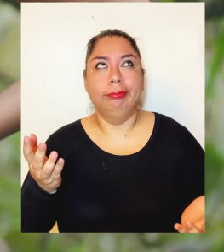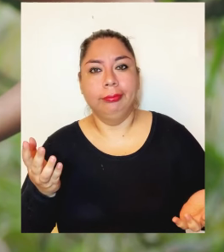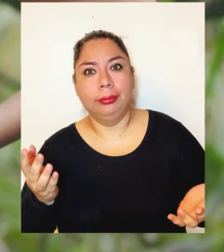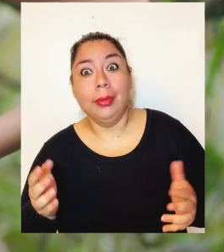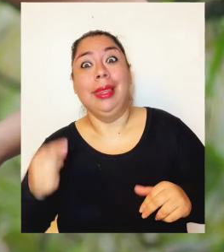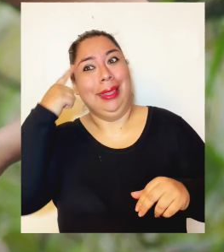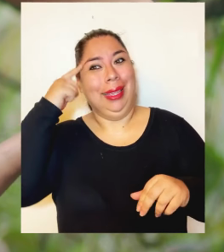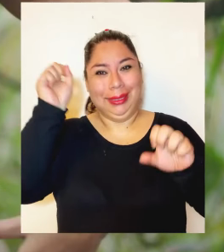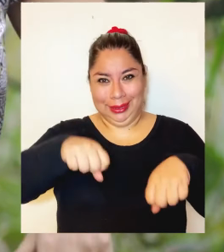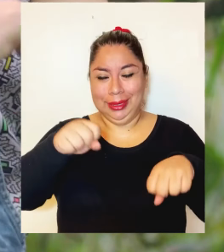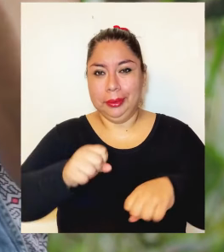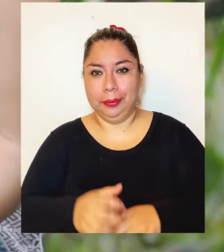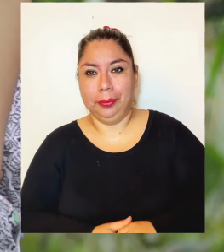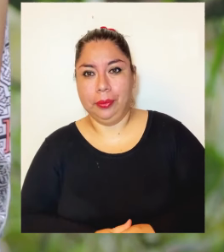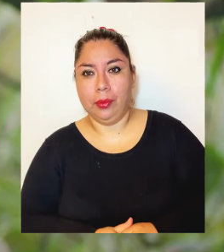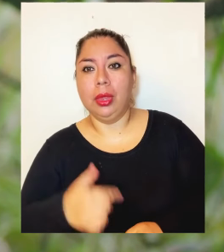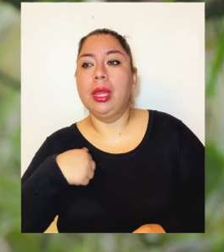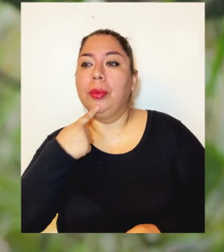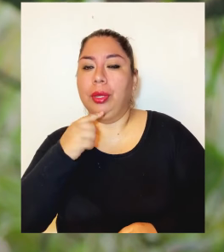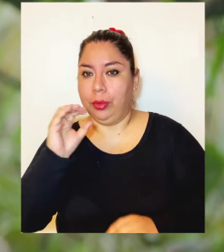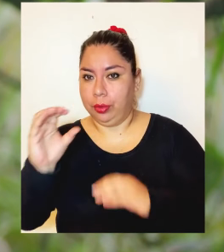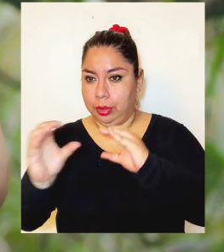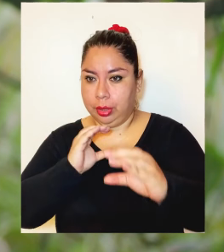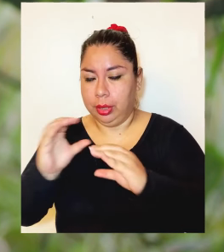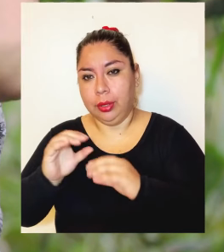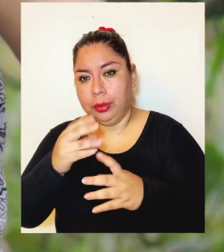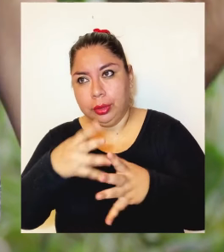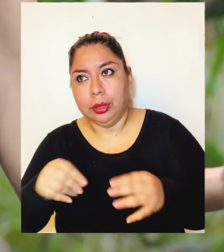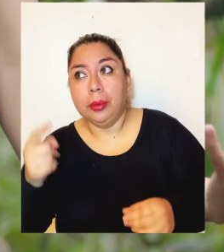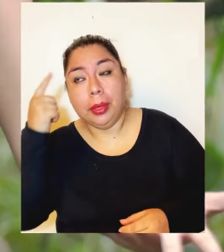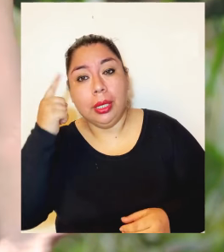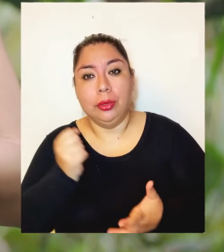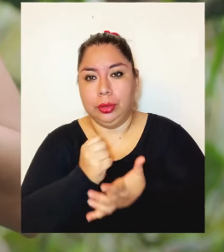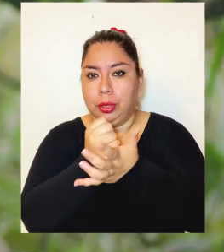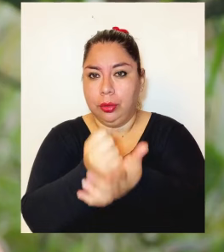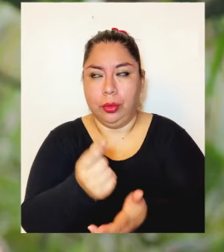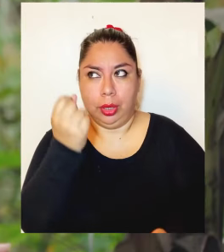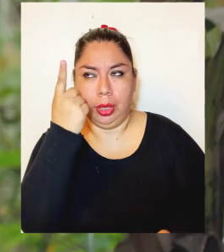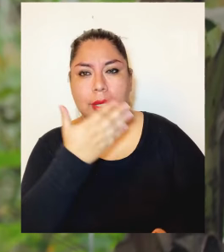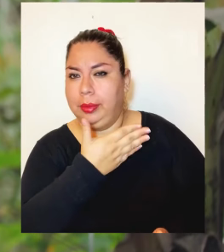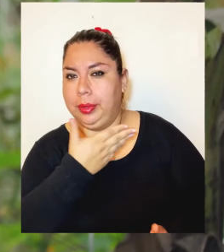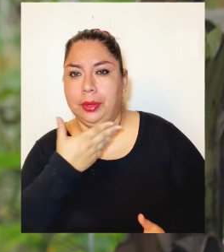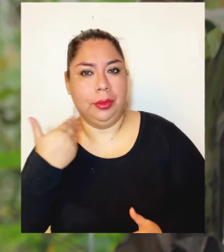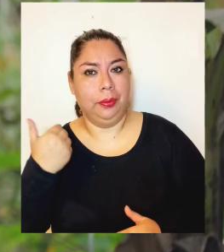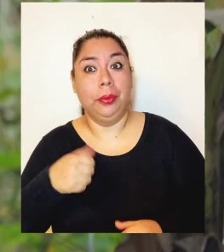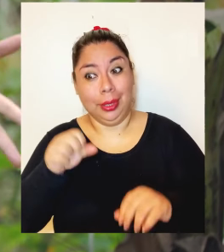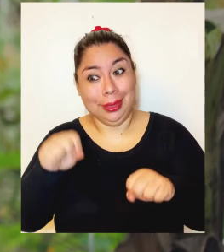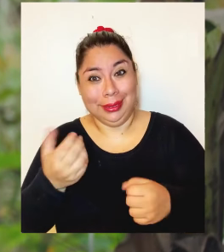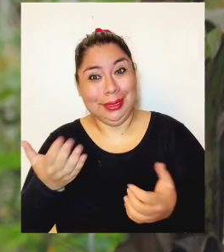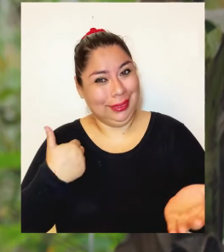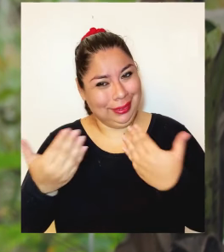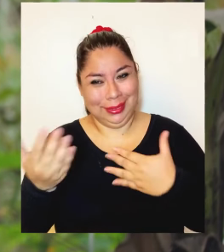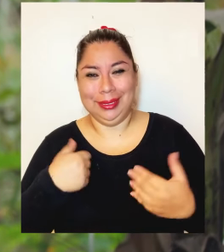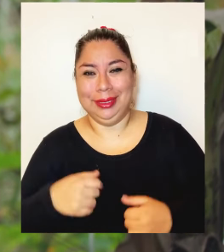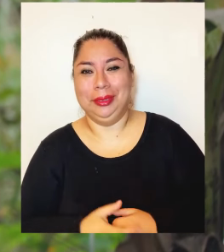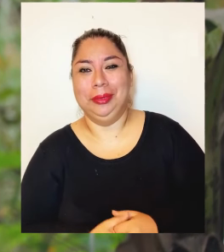¡Ya sé! Te voy a contar una historia para que nos ayude a entender mejor. ¡Cuento,